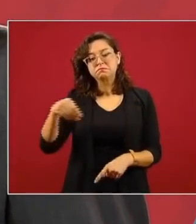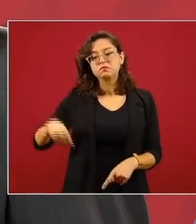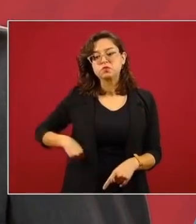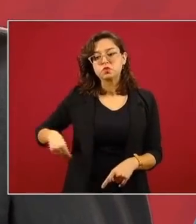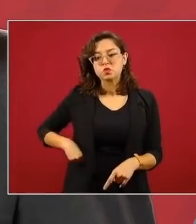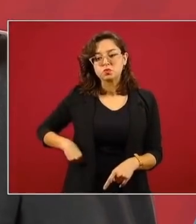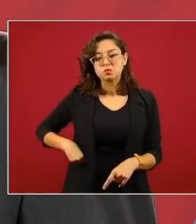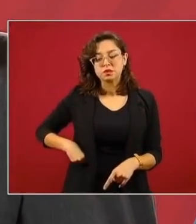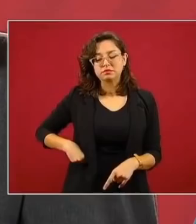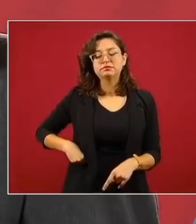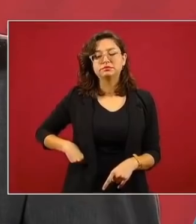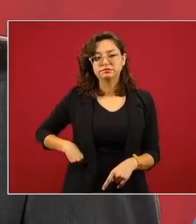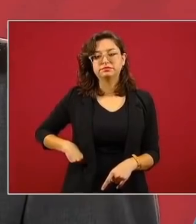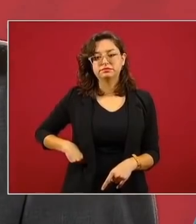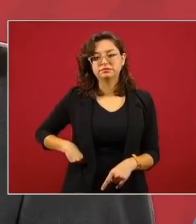y